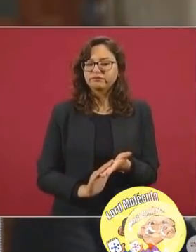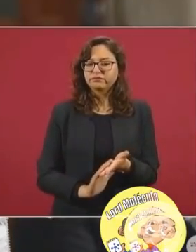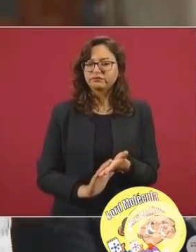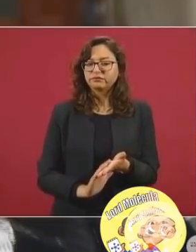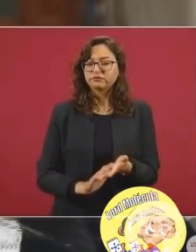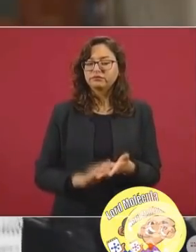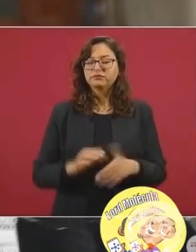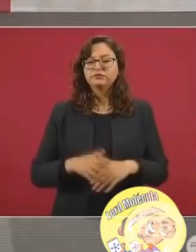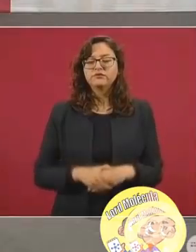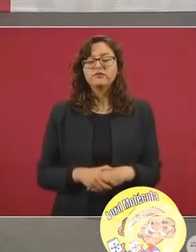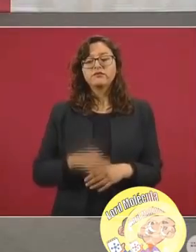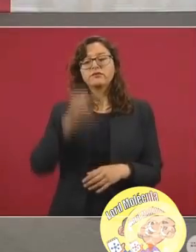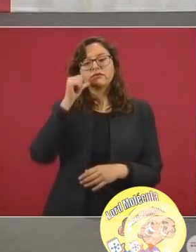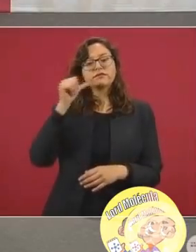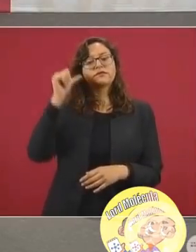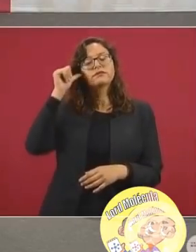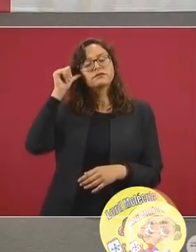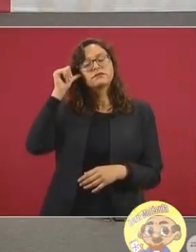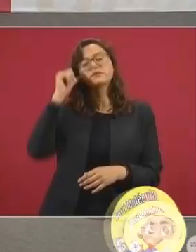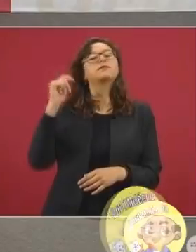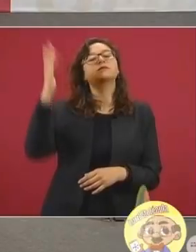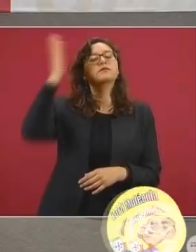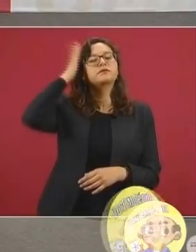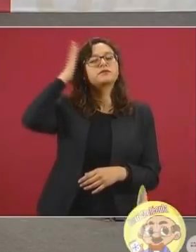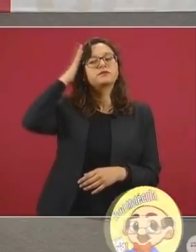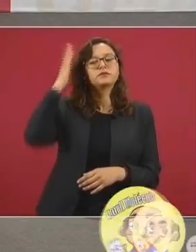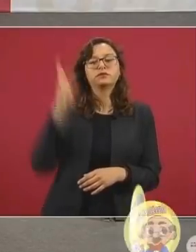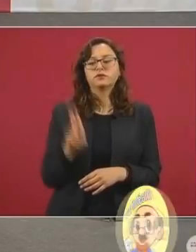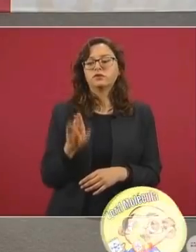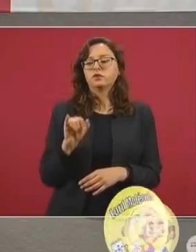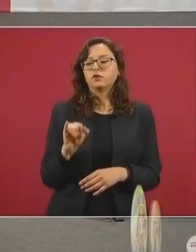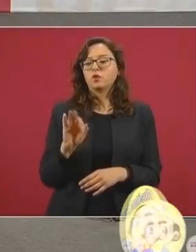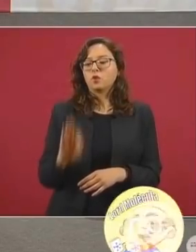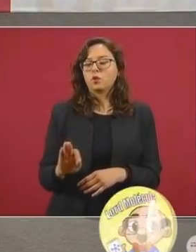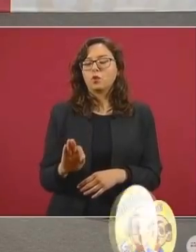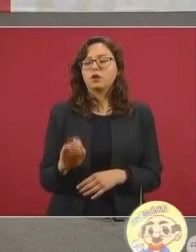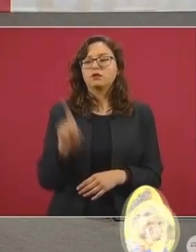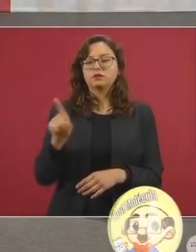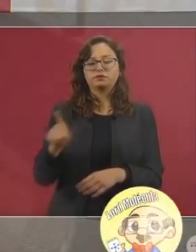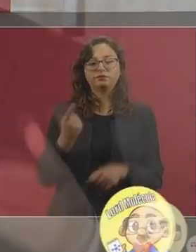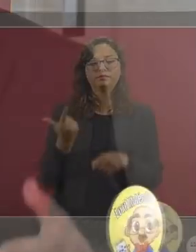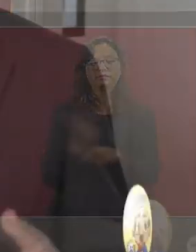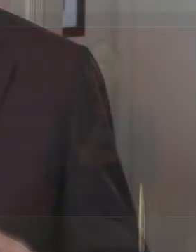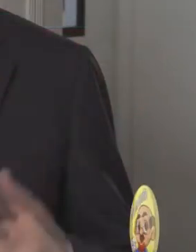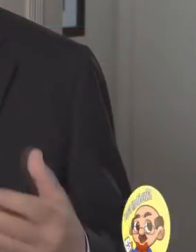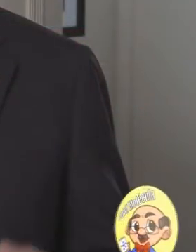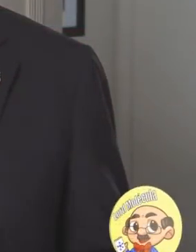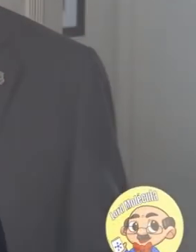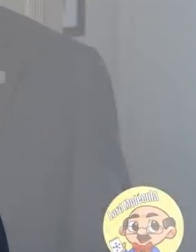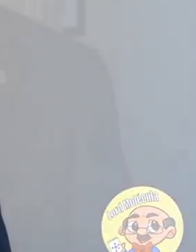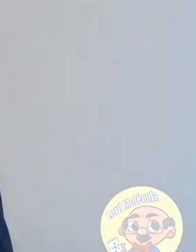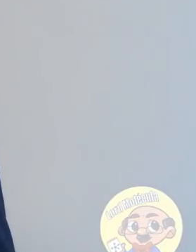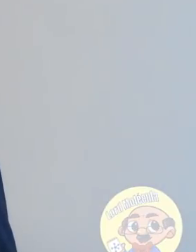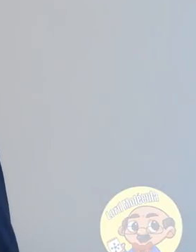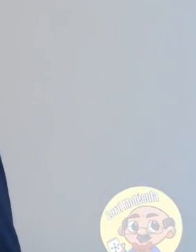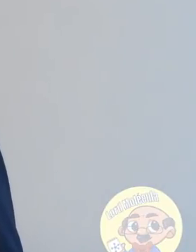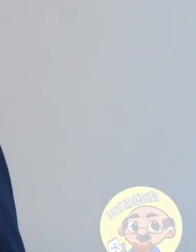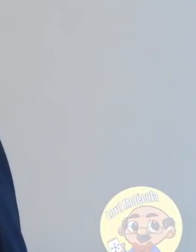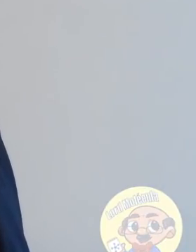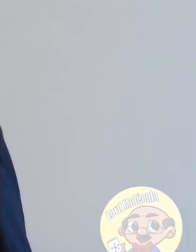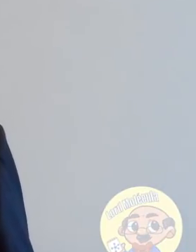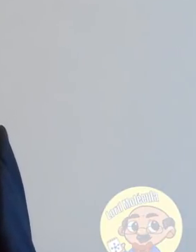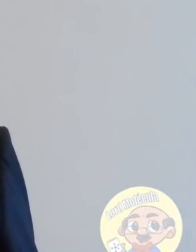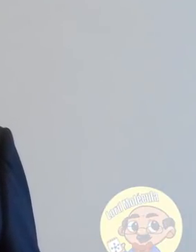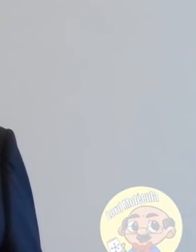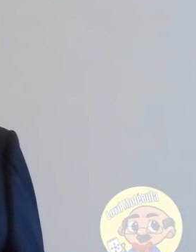los expresidentes del neoliberalismo. Sí, claro. Primero déjeme decirle, esta foto nos